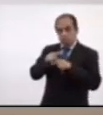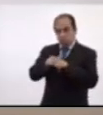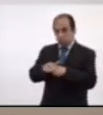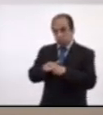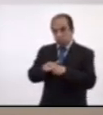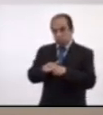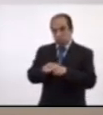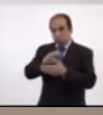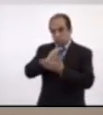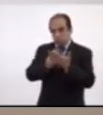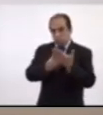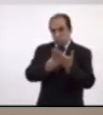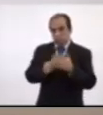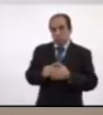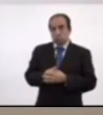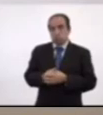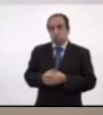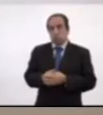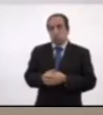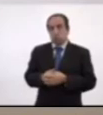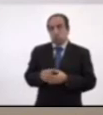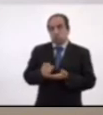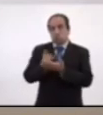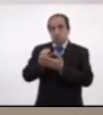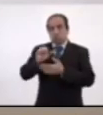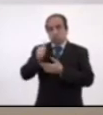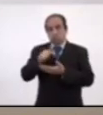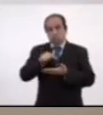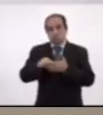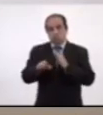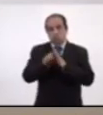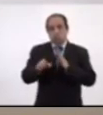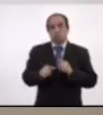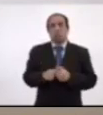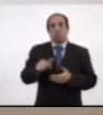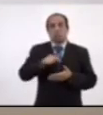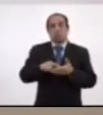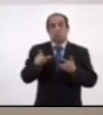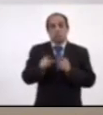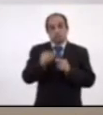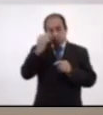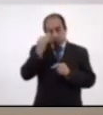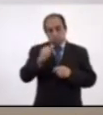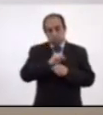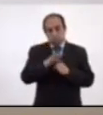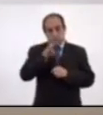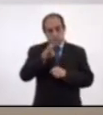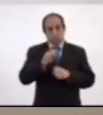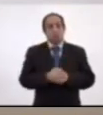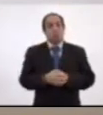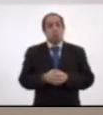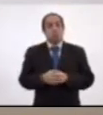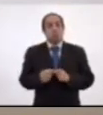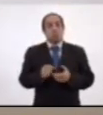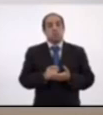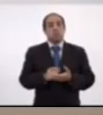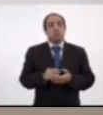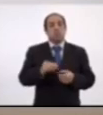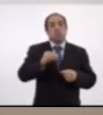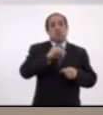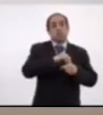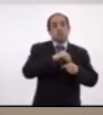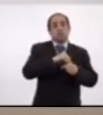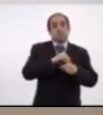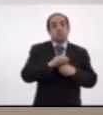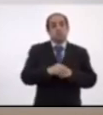mantiene los contratos, se están reubicando, por ejemplo, el caso de la unidad temporal COVID-19, se están reubicando con